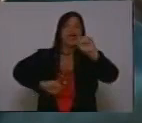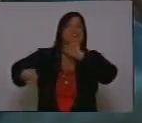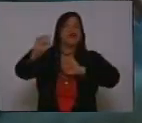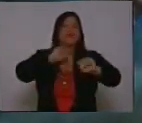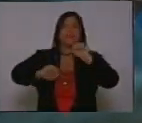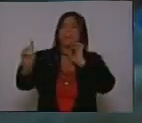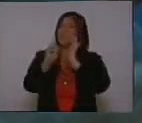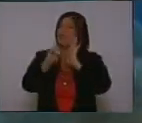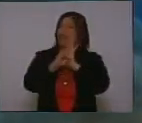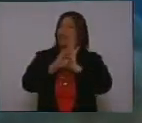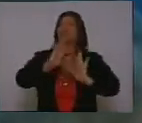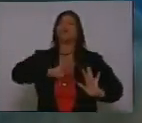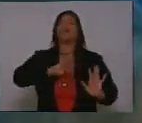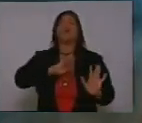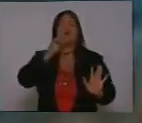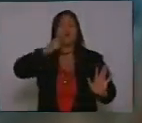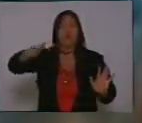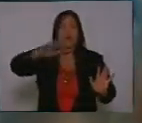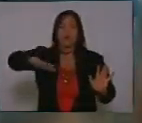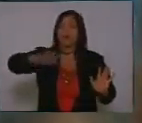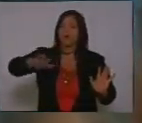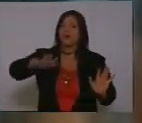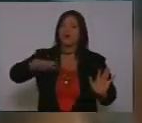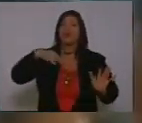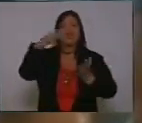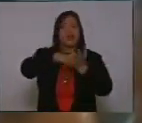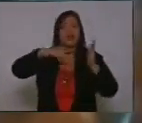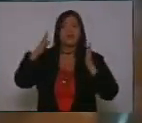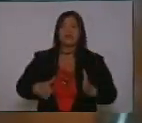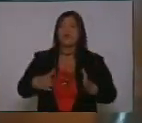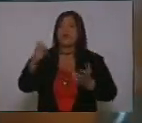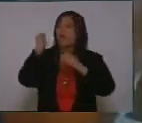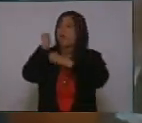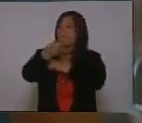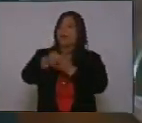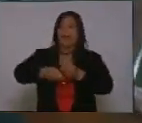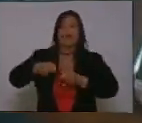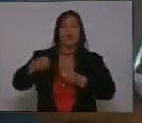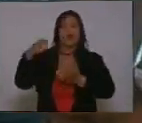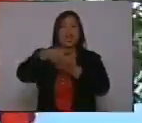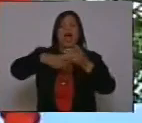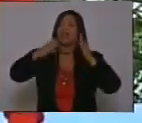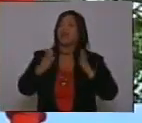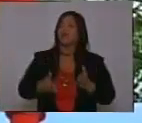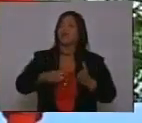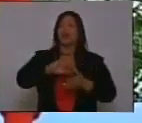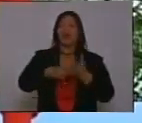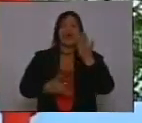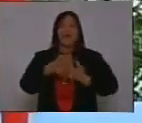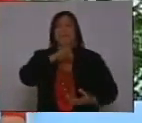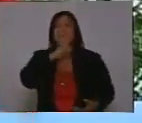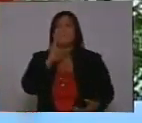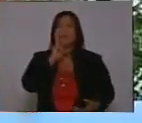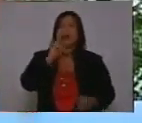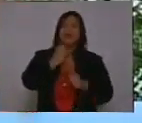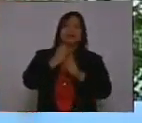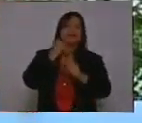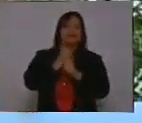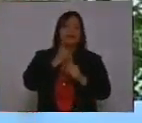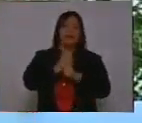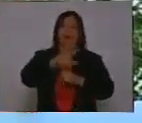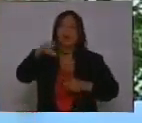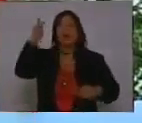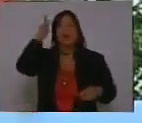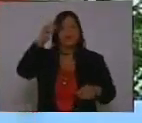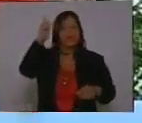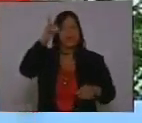derechos de ese pueblo, que defenderá los derechos de los campesinos, de los pescadores, del agricultor, de la madre, del trabajador y de los